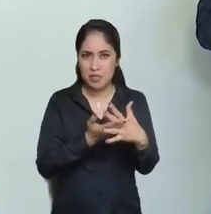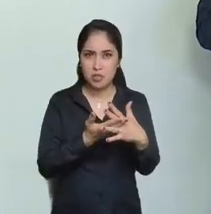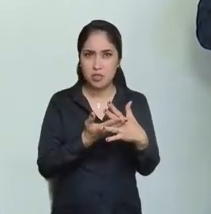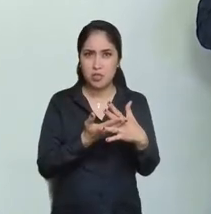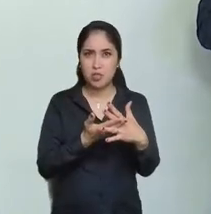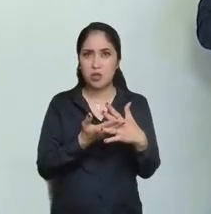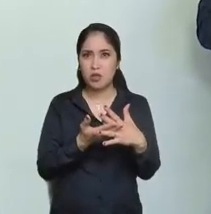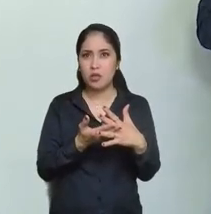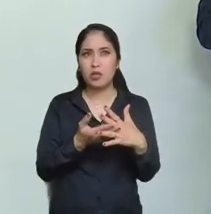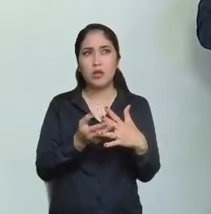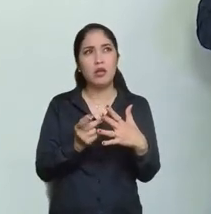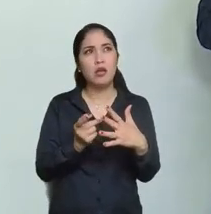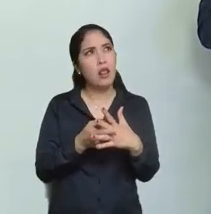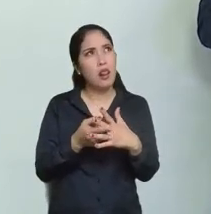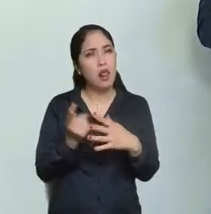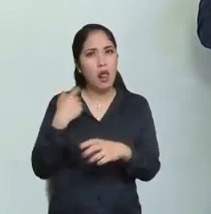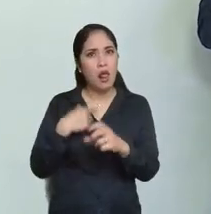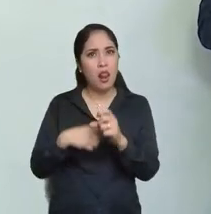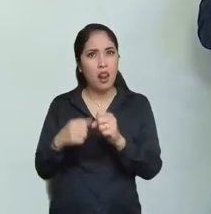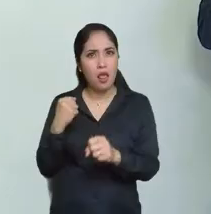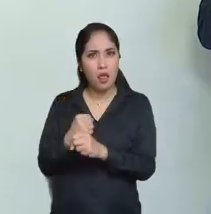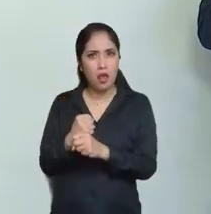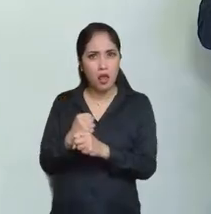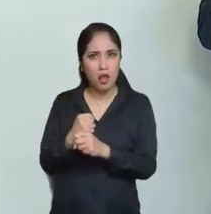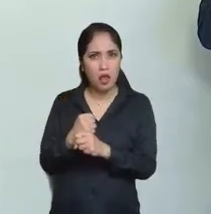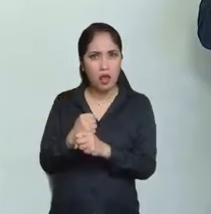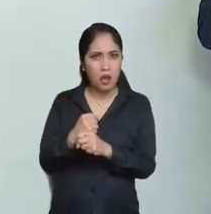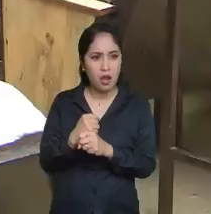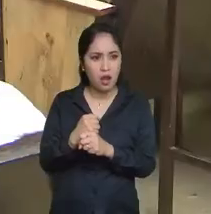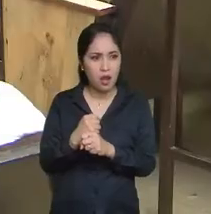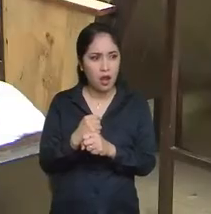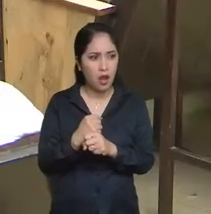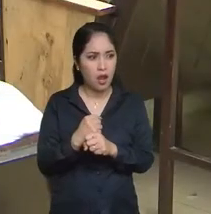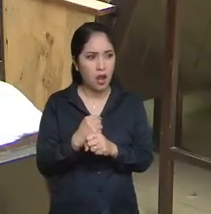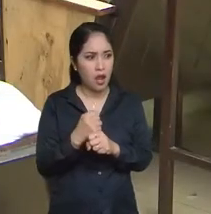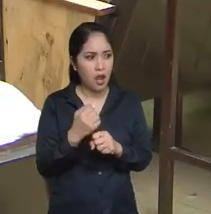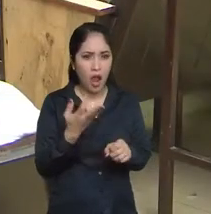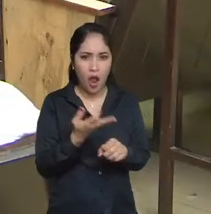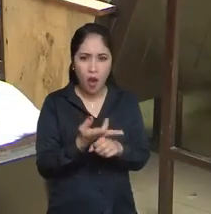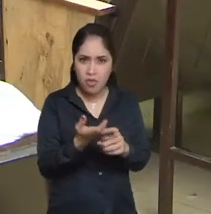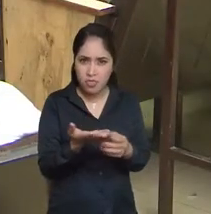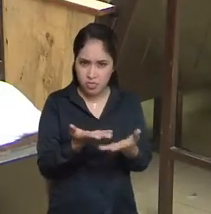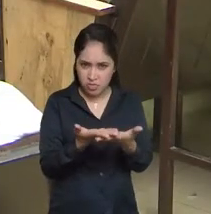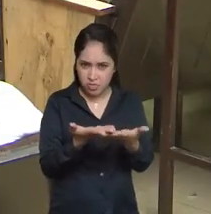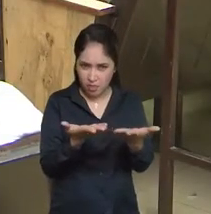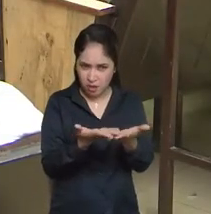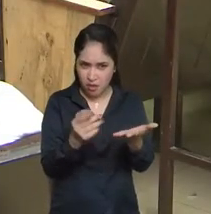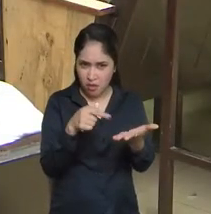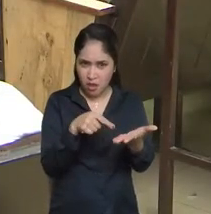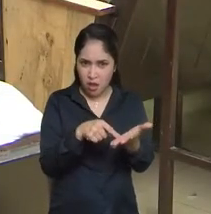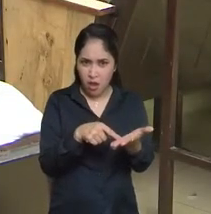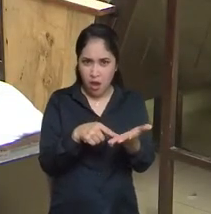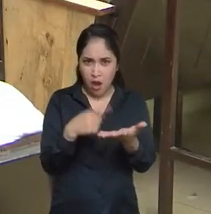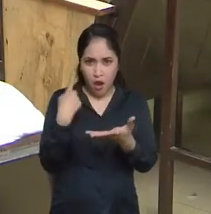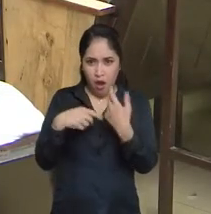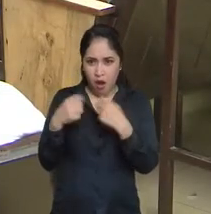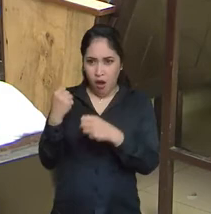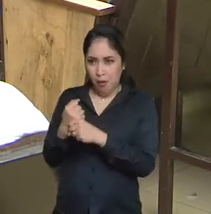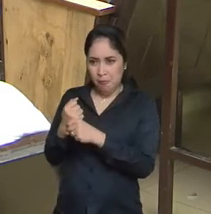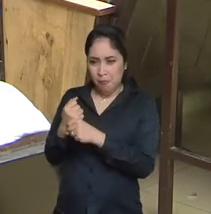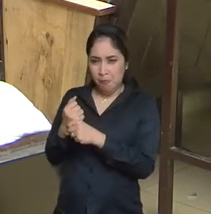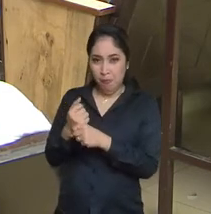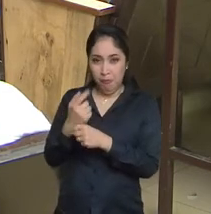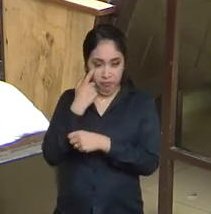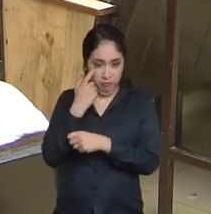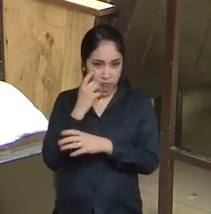Lo que ocurrió en el año pasado están ocurriendo ahorita. Y nosotros el año pasado los bajamos considerablemente. Si los comparamos con un gobierno anterior,